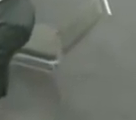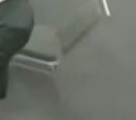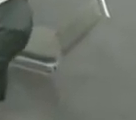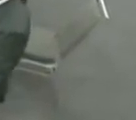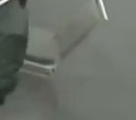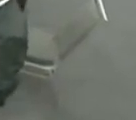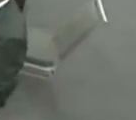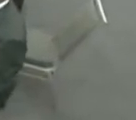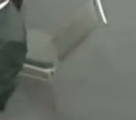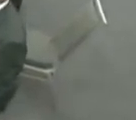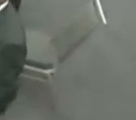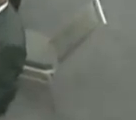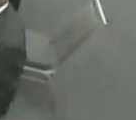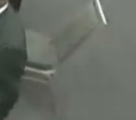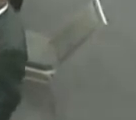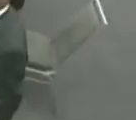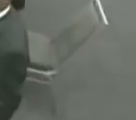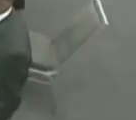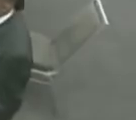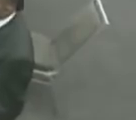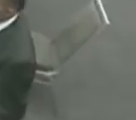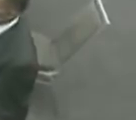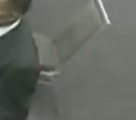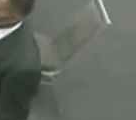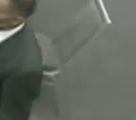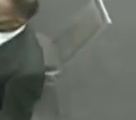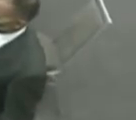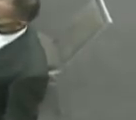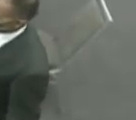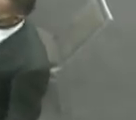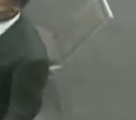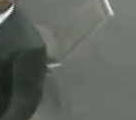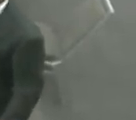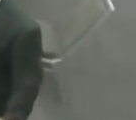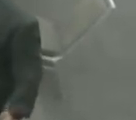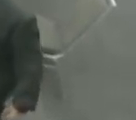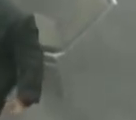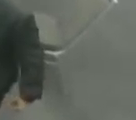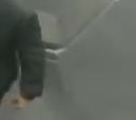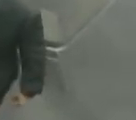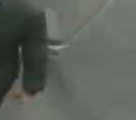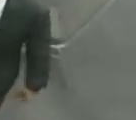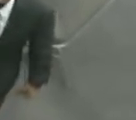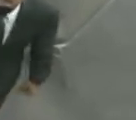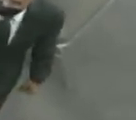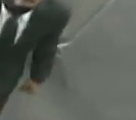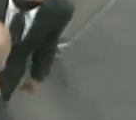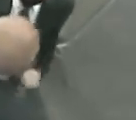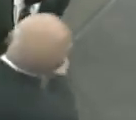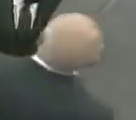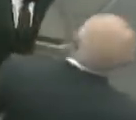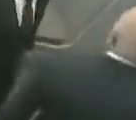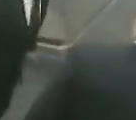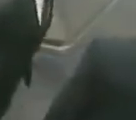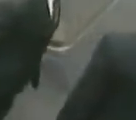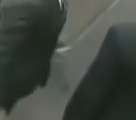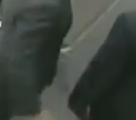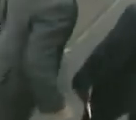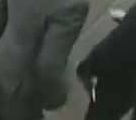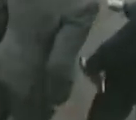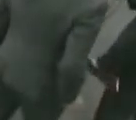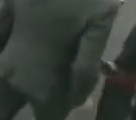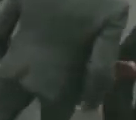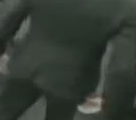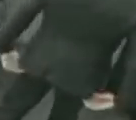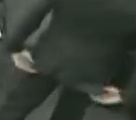Transmitimos desde el Salón Ayacucho en el Palacio de Miraflores. Este lunes 12 de julio de 2021, el presidente constitucional de la